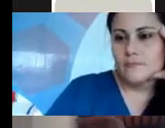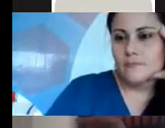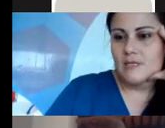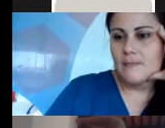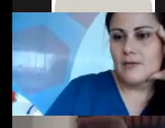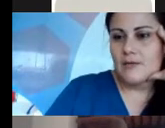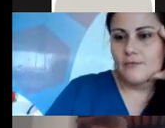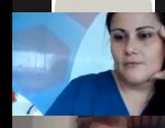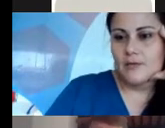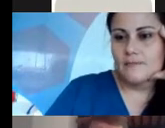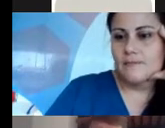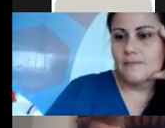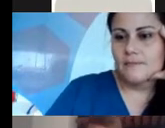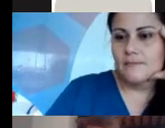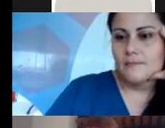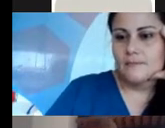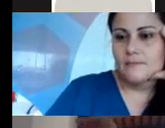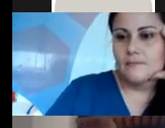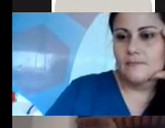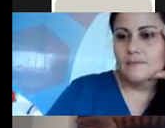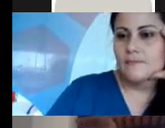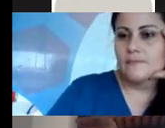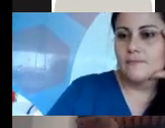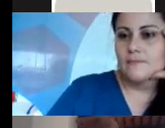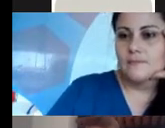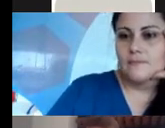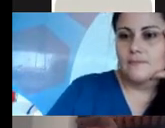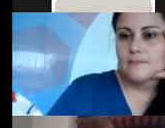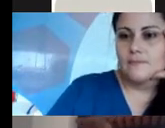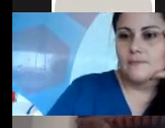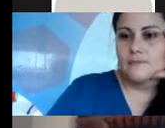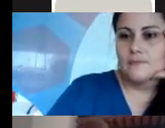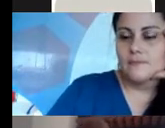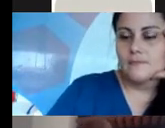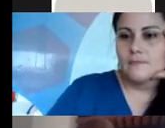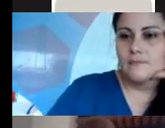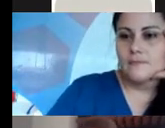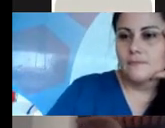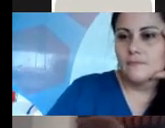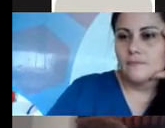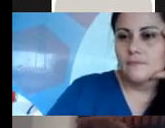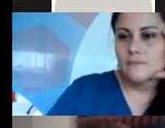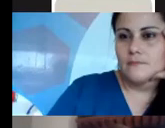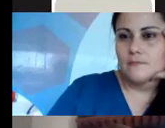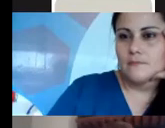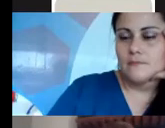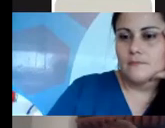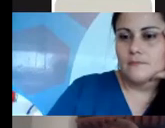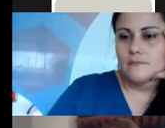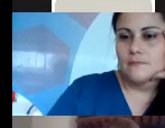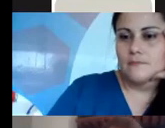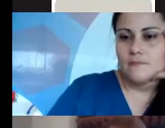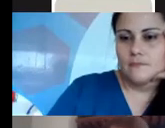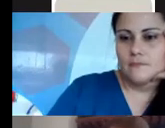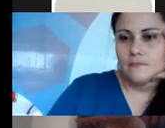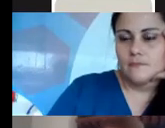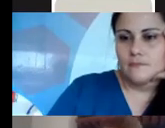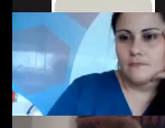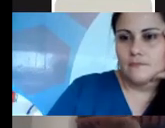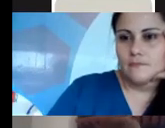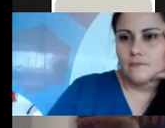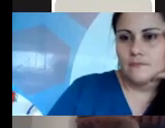dependiendo la fuerza que va a aplicar el paciente. Sin dudas esto es el más utilizado y para mí uno de los